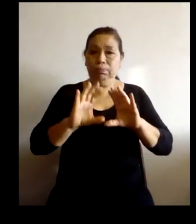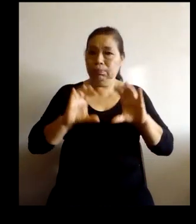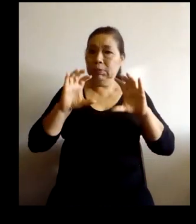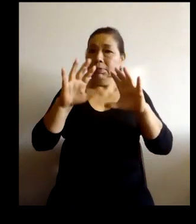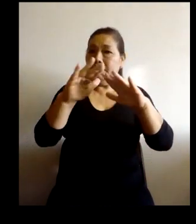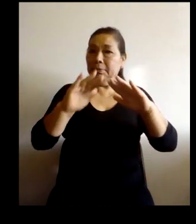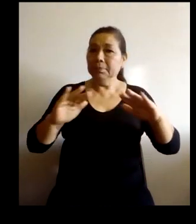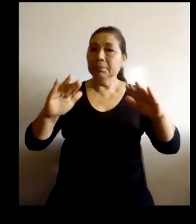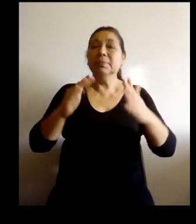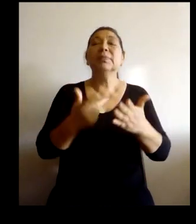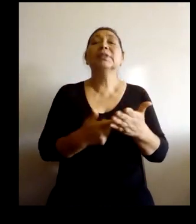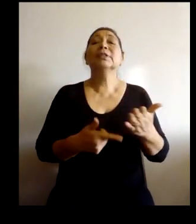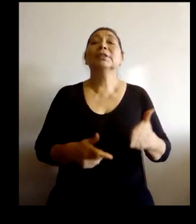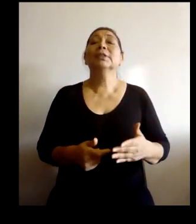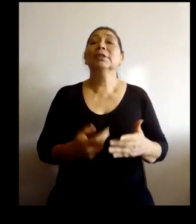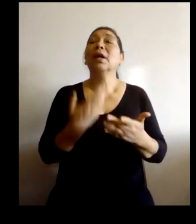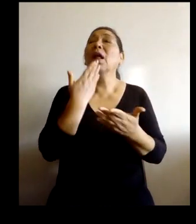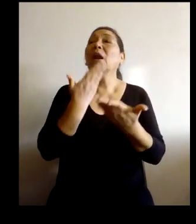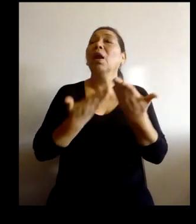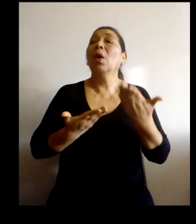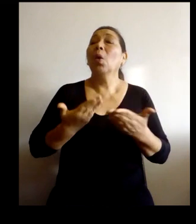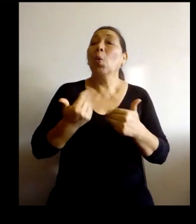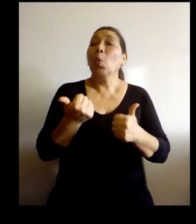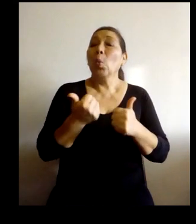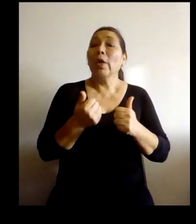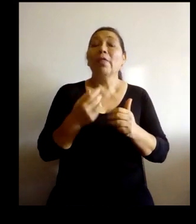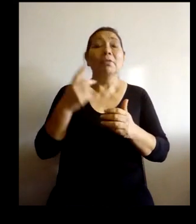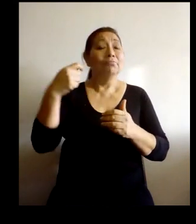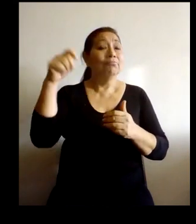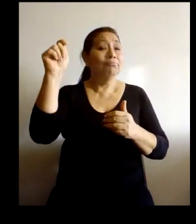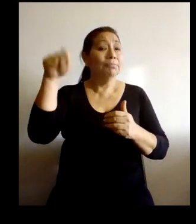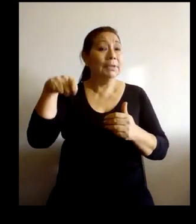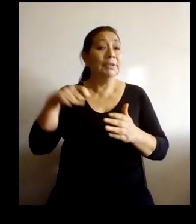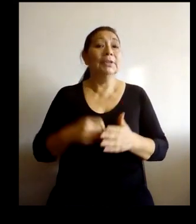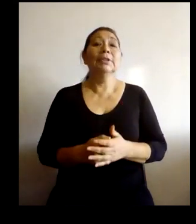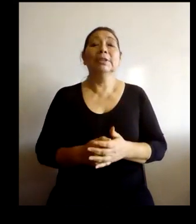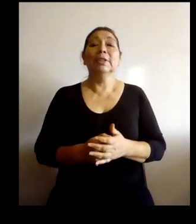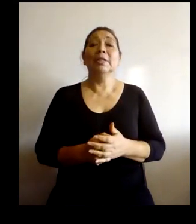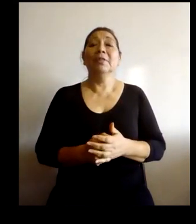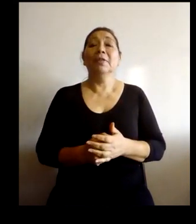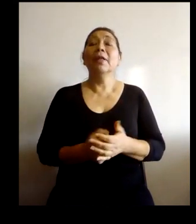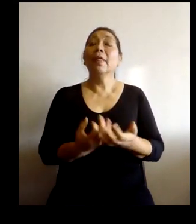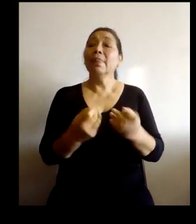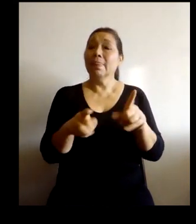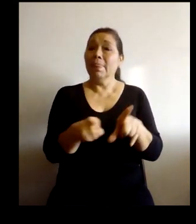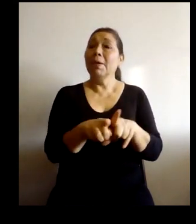espirometría. Y se establece un menoscabo de 67%,